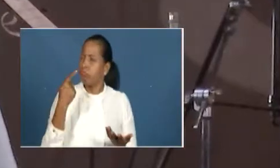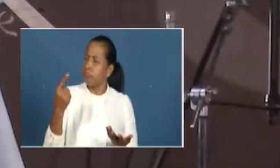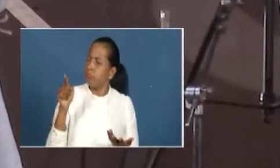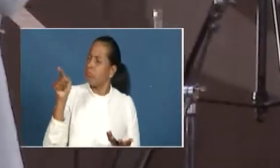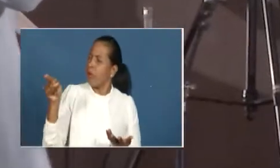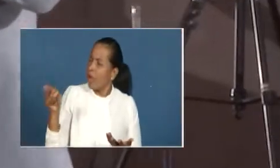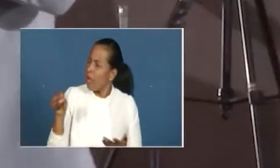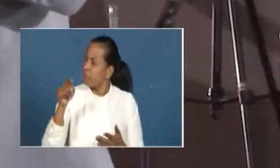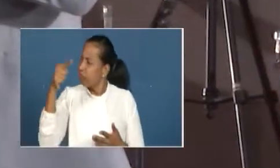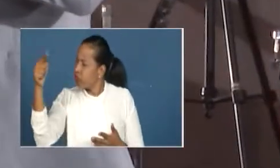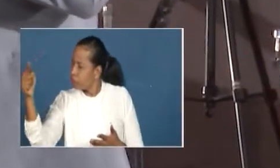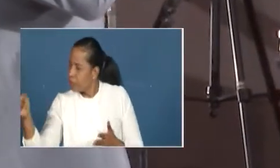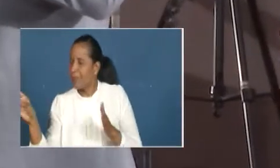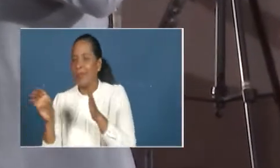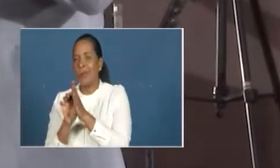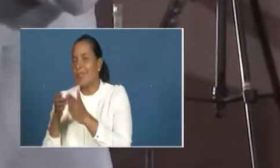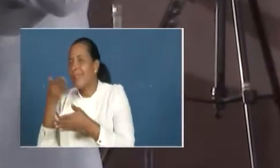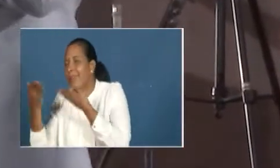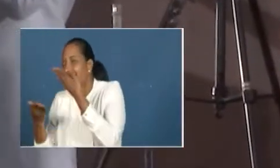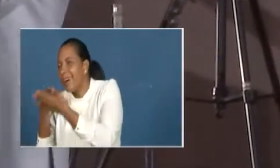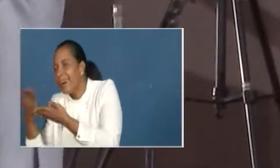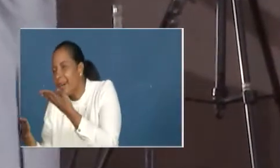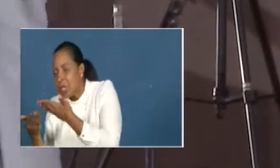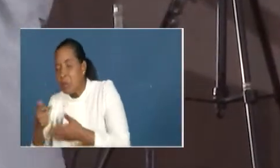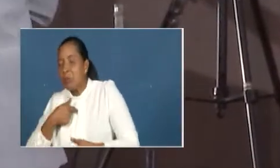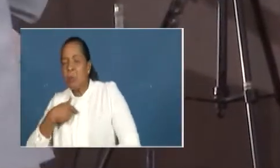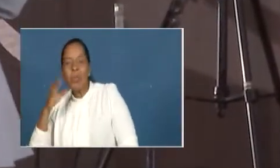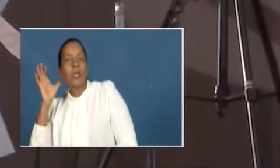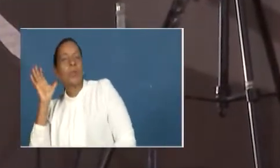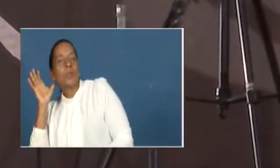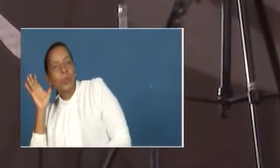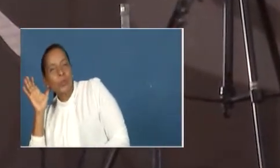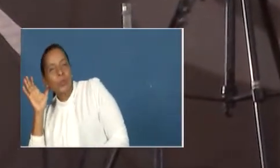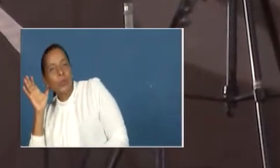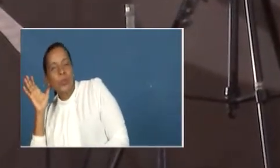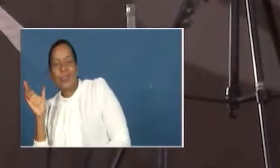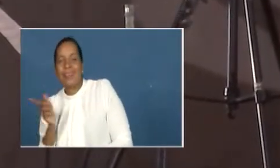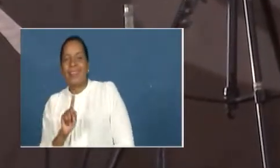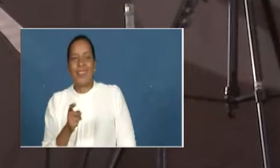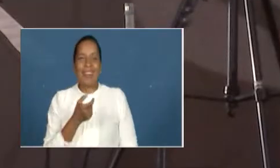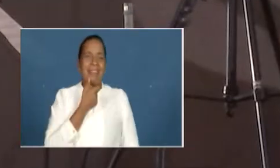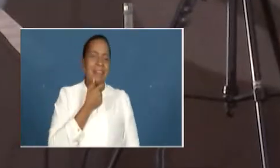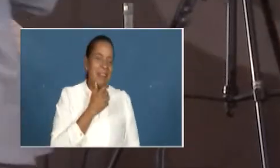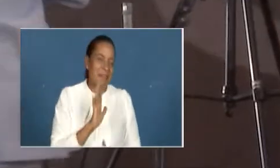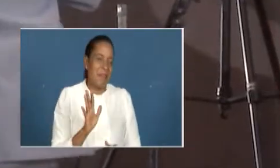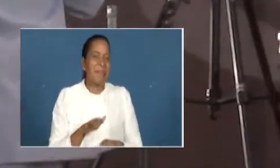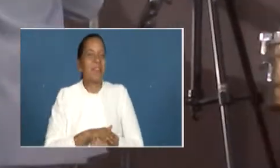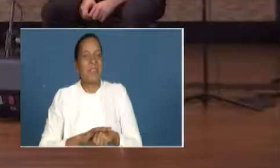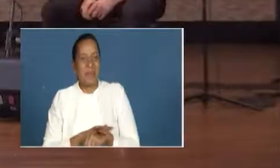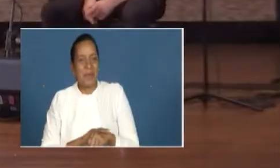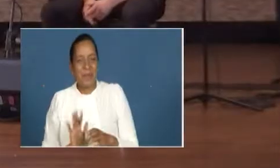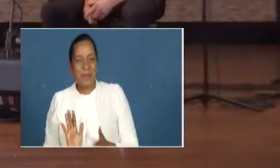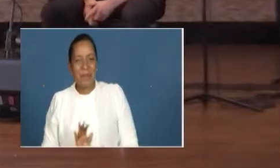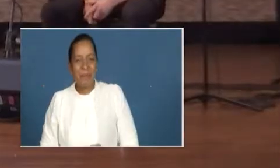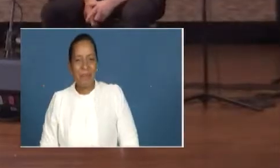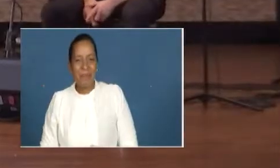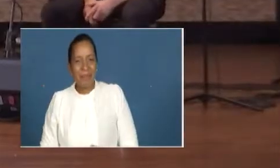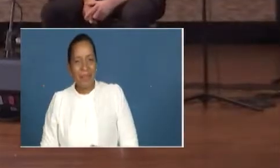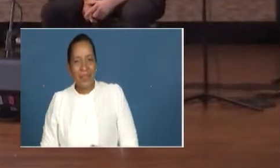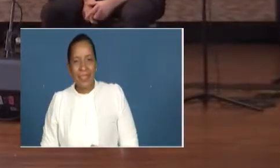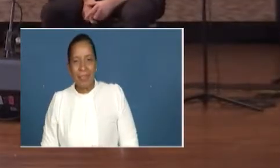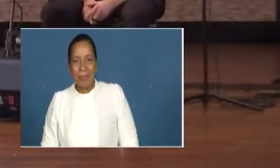que decírmelas. Es importante eso. No te rías, no te rías. Pero ven acá, yo quisiera que